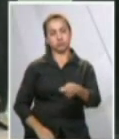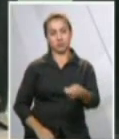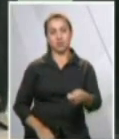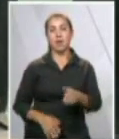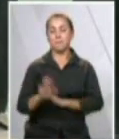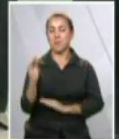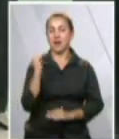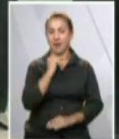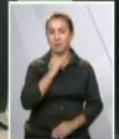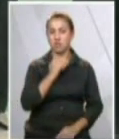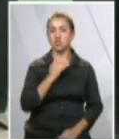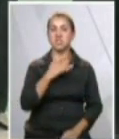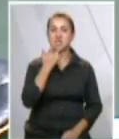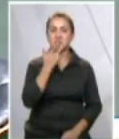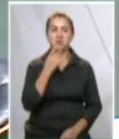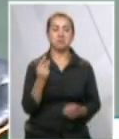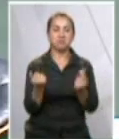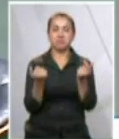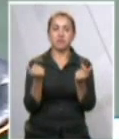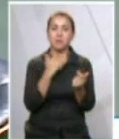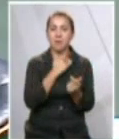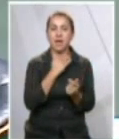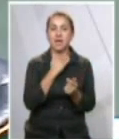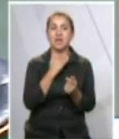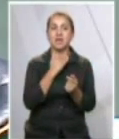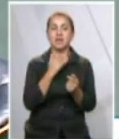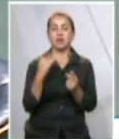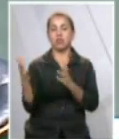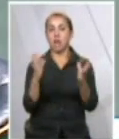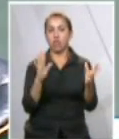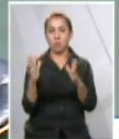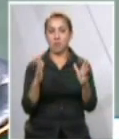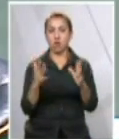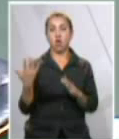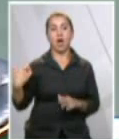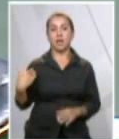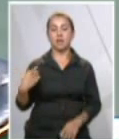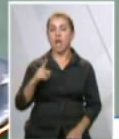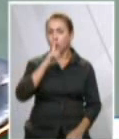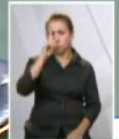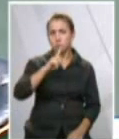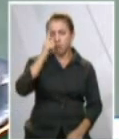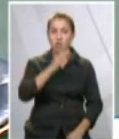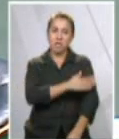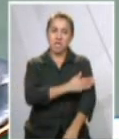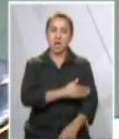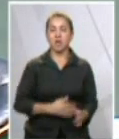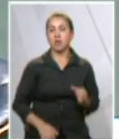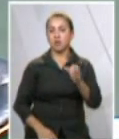Claro, es como más inclusivo de las dos manos, antes estaba acostumbrado a hacerlo todo con la izquierda.